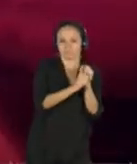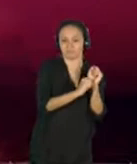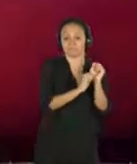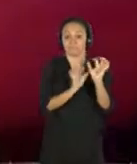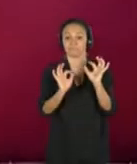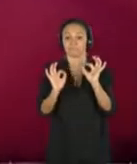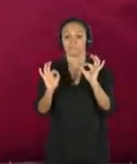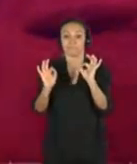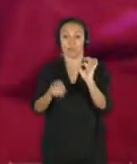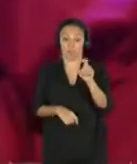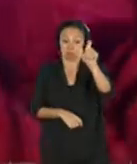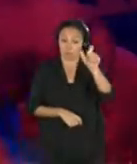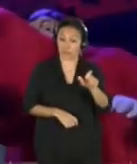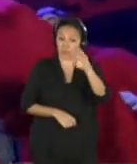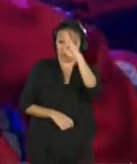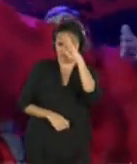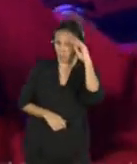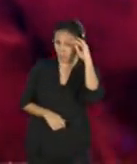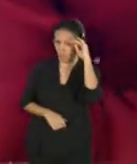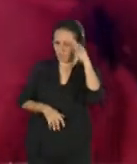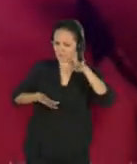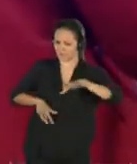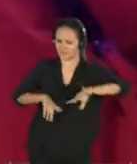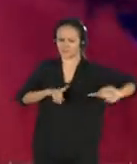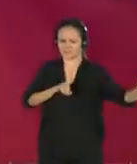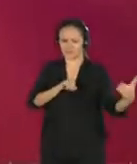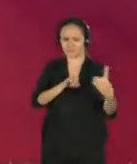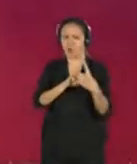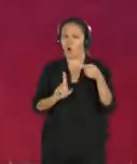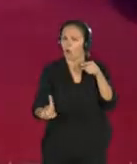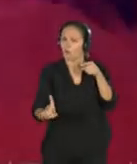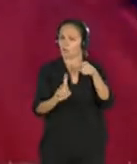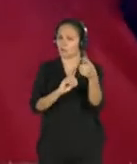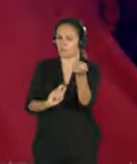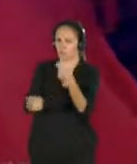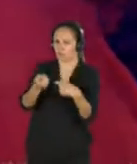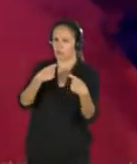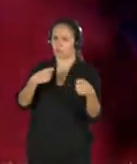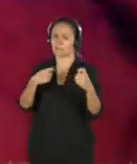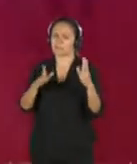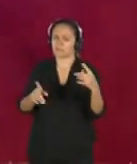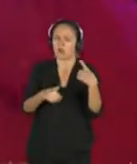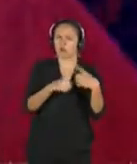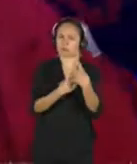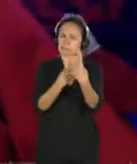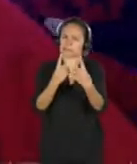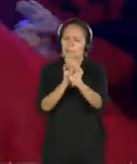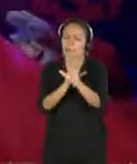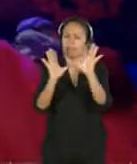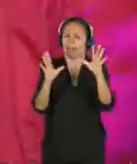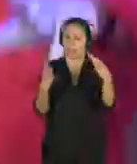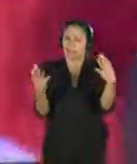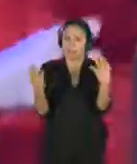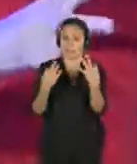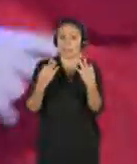Vengo a Bermúdez a mí para negociar. No tendrá que aclarar, y como él no casa